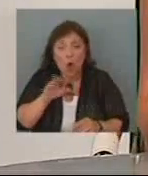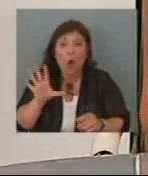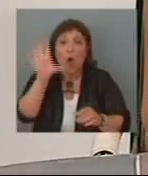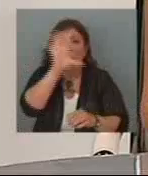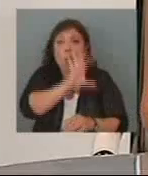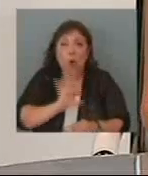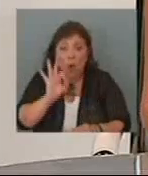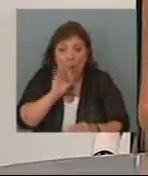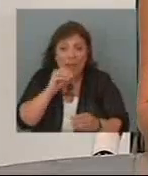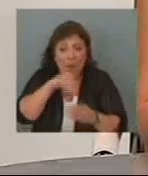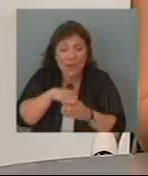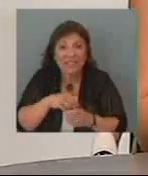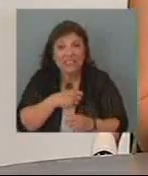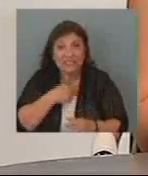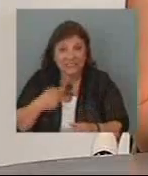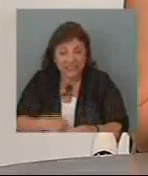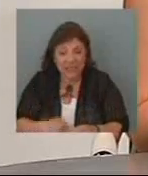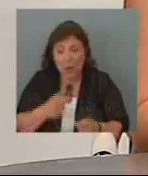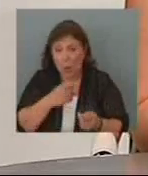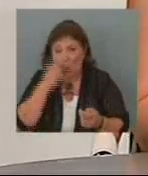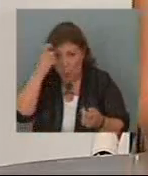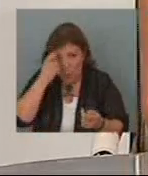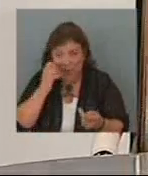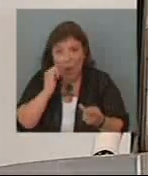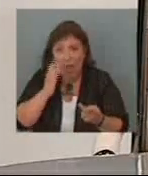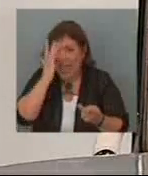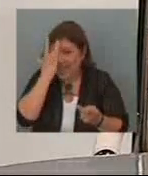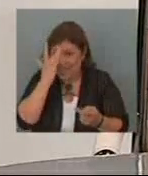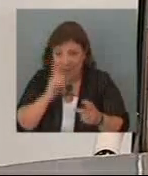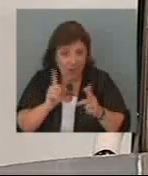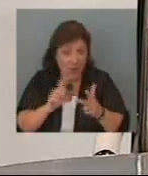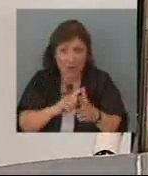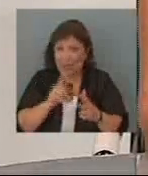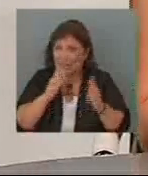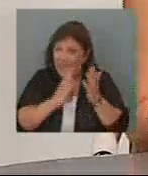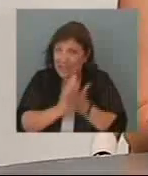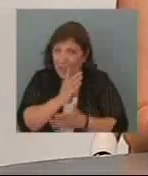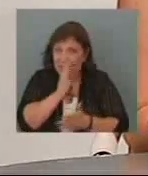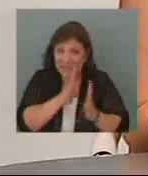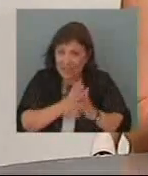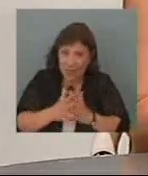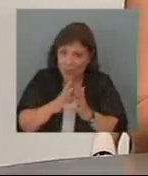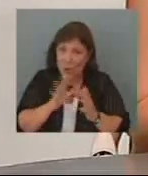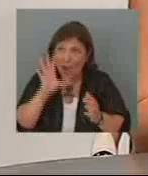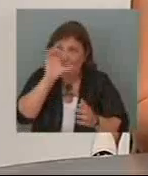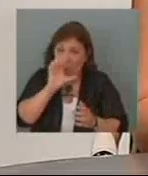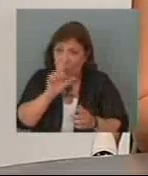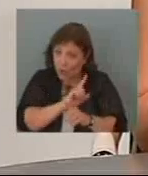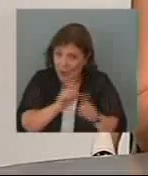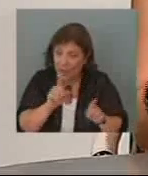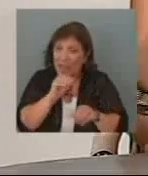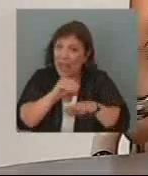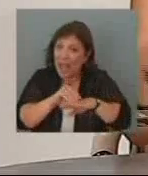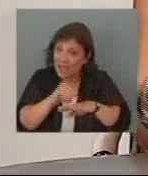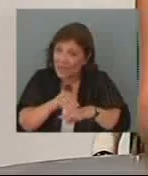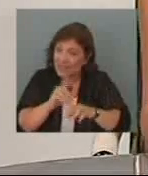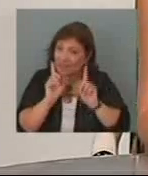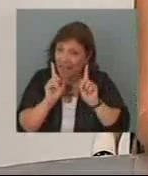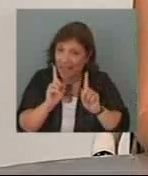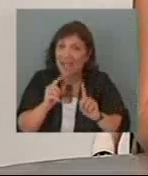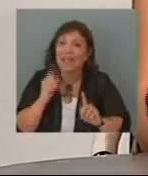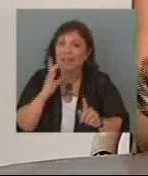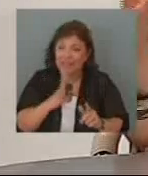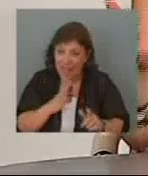desarrolladas, incluida la propia China, Rusia o India, porque no siempre es Estados Unidos o la Unión Europea, y vale la pena recordarlo, pero también